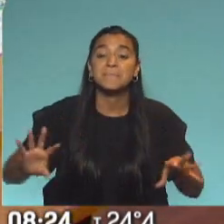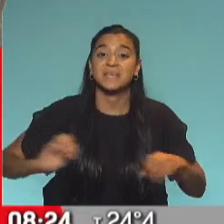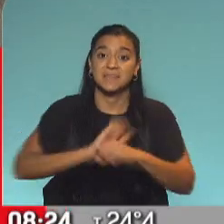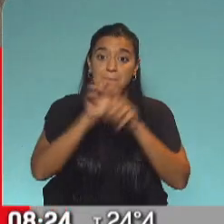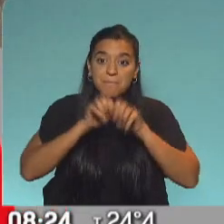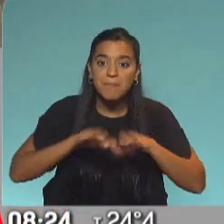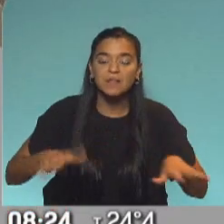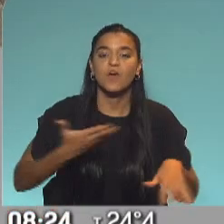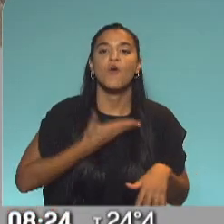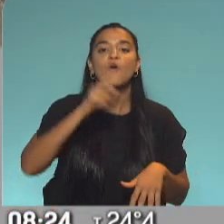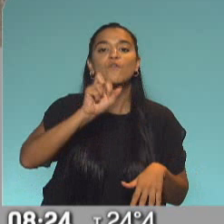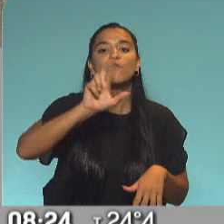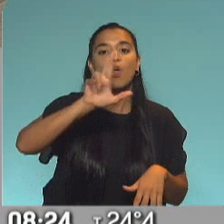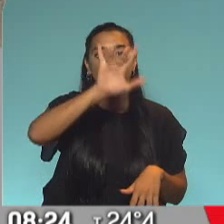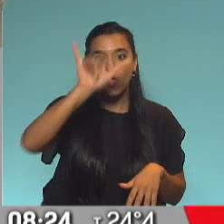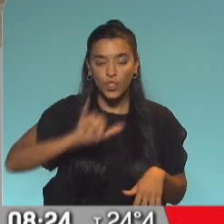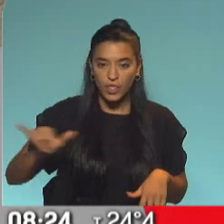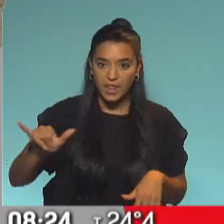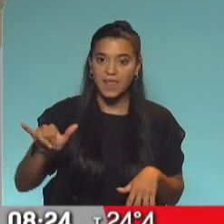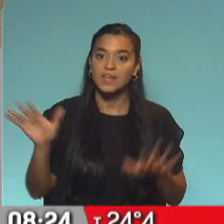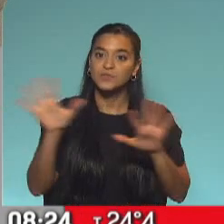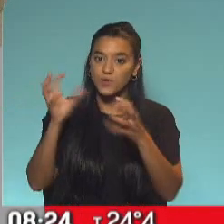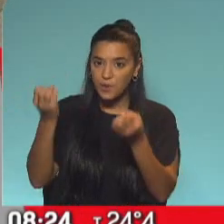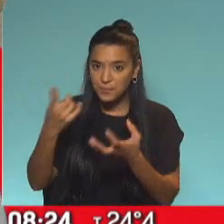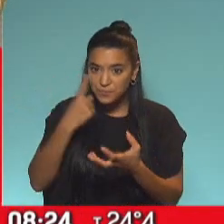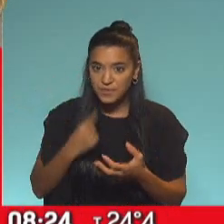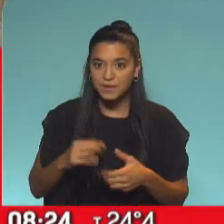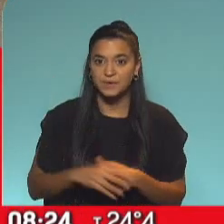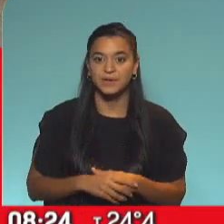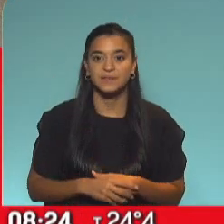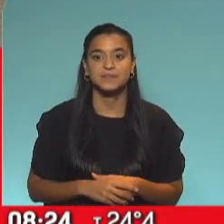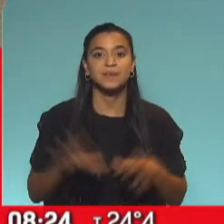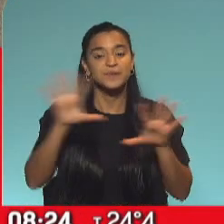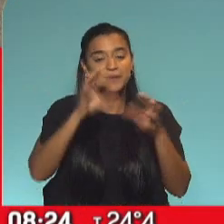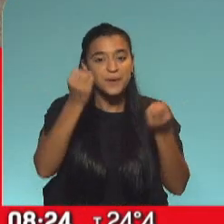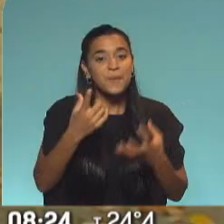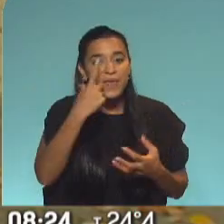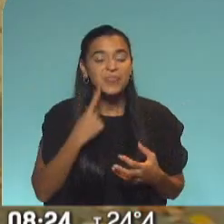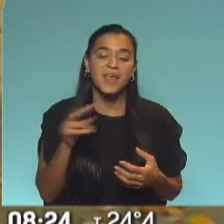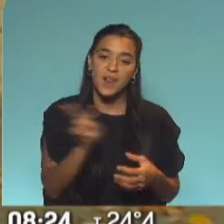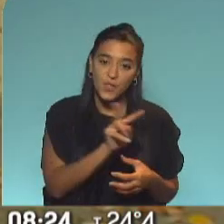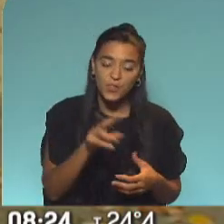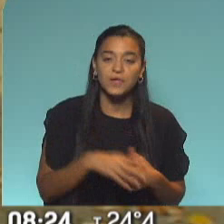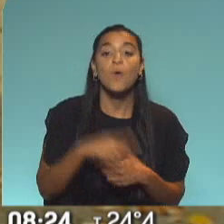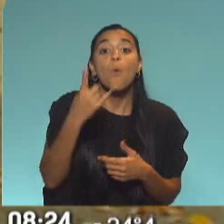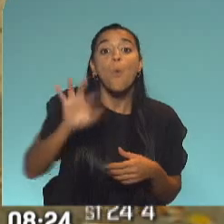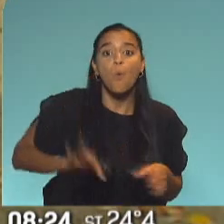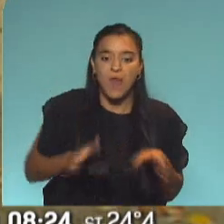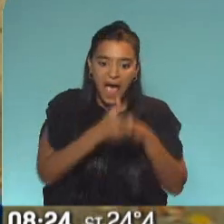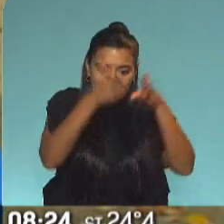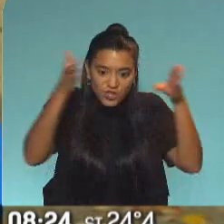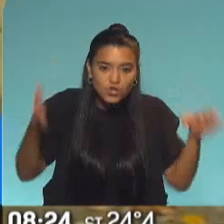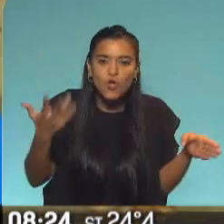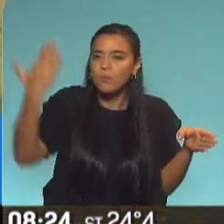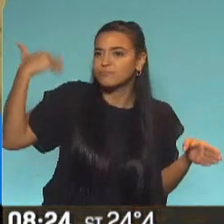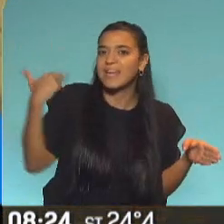con Flor Rodríguez. Flor, ¿cómo estás? Bienvenida, buen día. Buen día, Ale. Buen día, Silvia. Un año se cumple de aquel 3